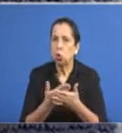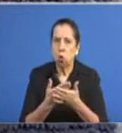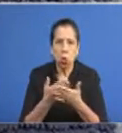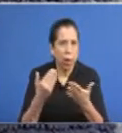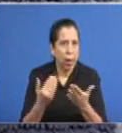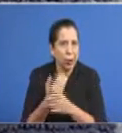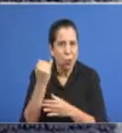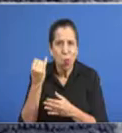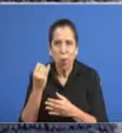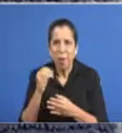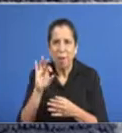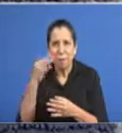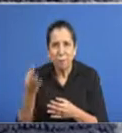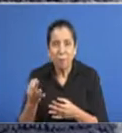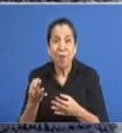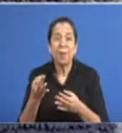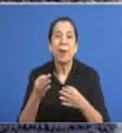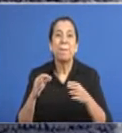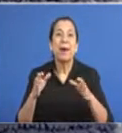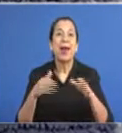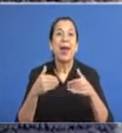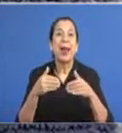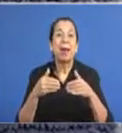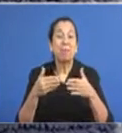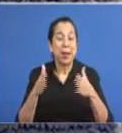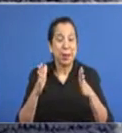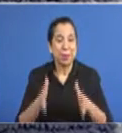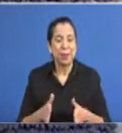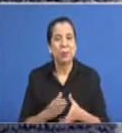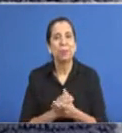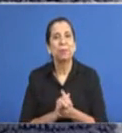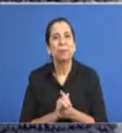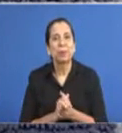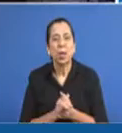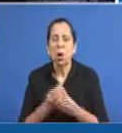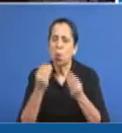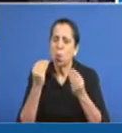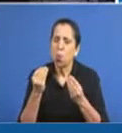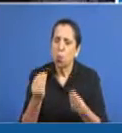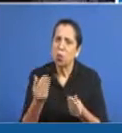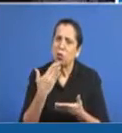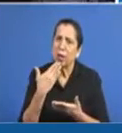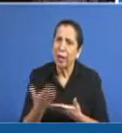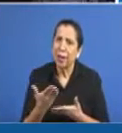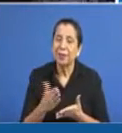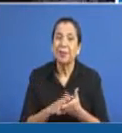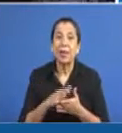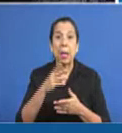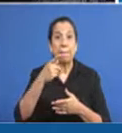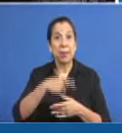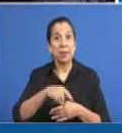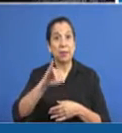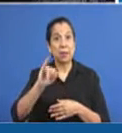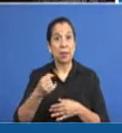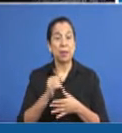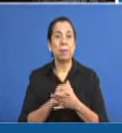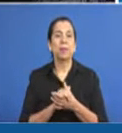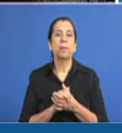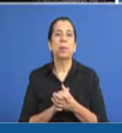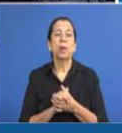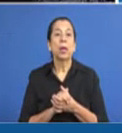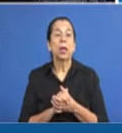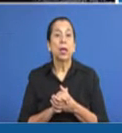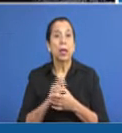para las familias panameñas, así que síganos en sus redes sociales. Así es, muchísimas gracias, Patricia Jiménez, gerenta